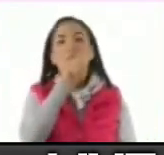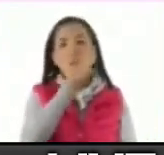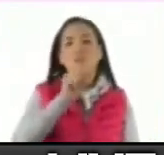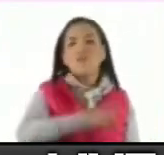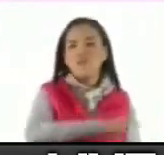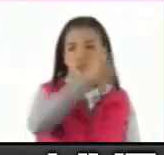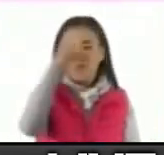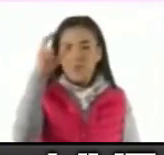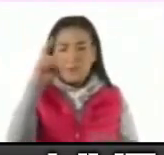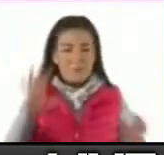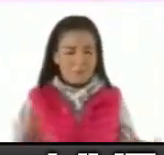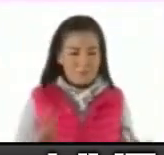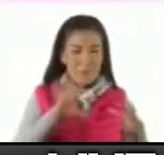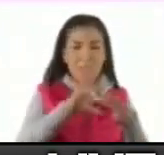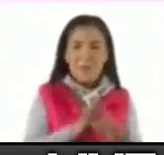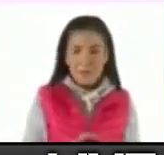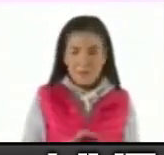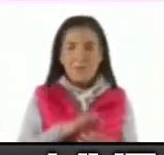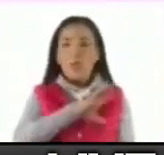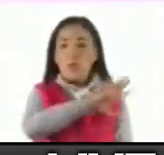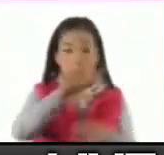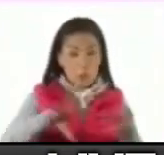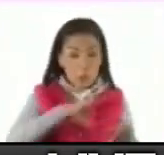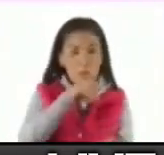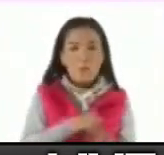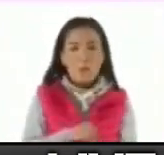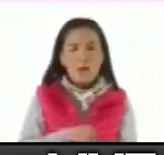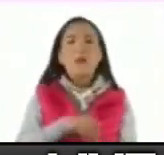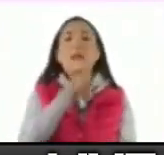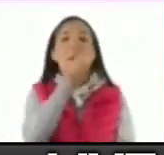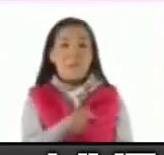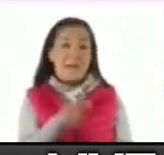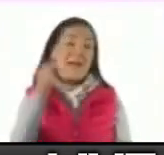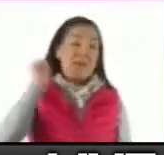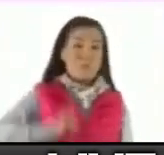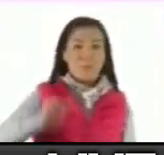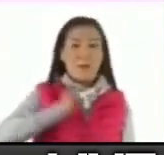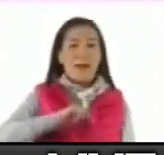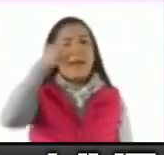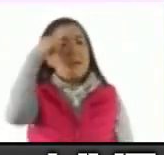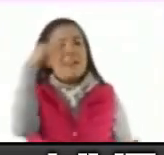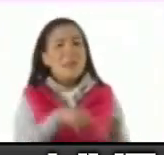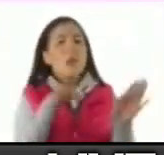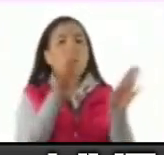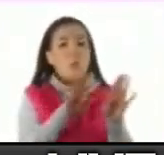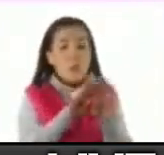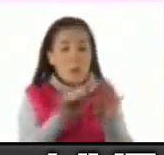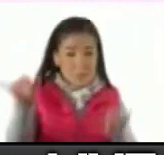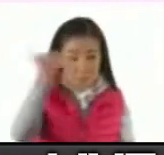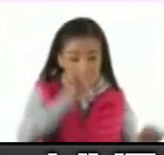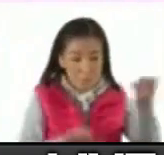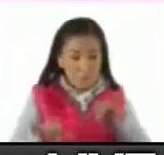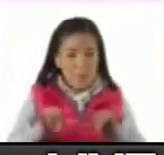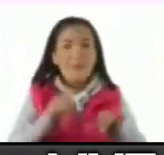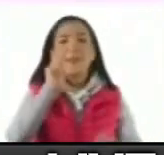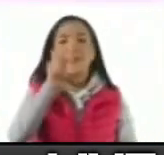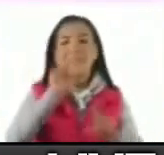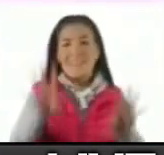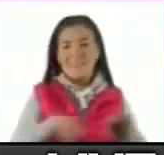astrología, entre otros saberes, y se creía que ciertas sustancias al unirse creaban justamente